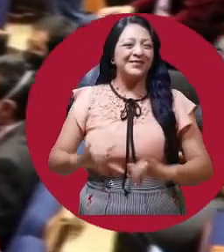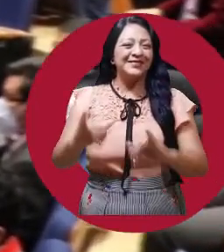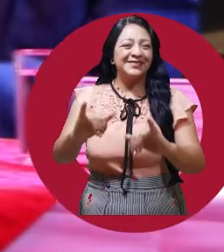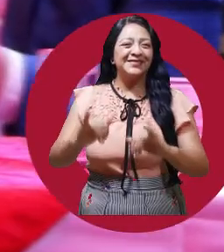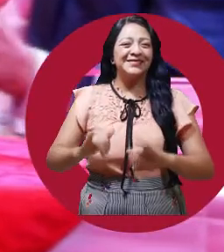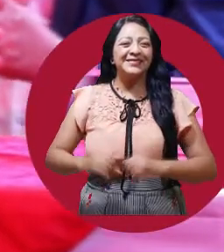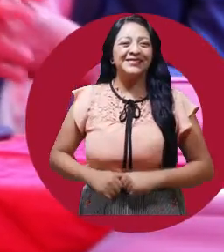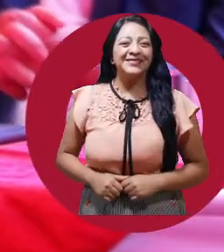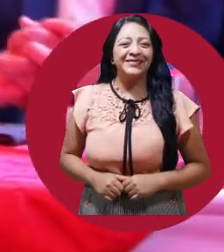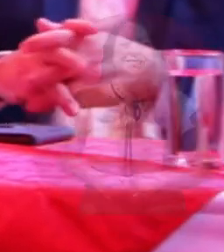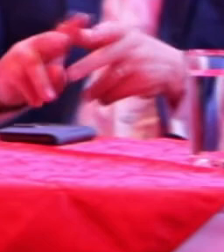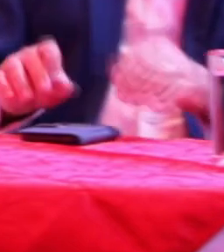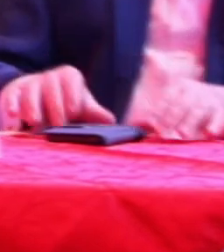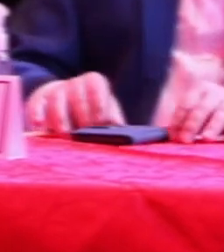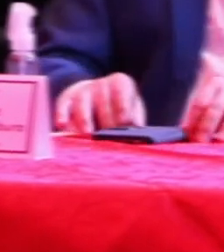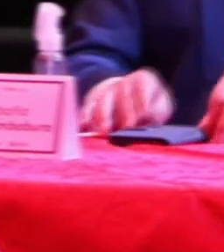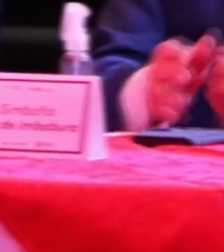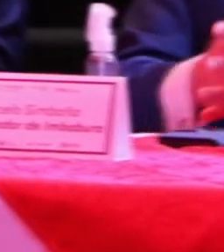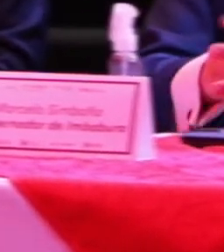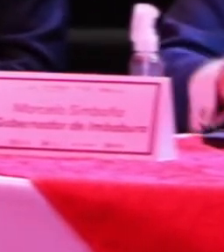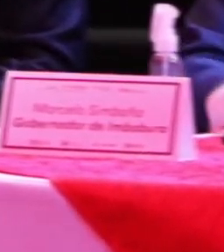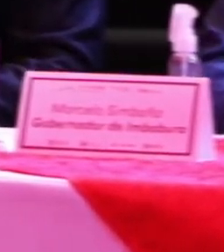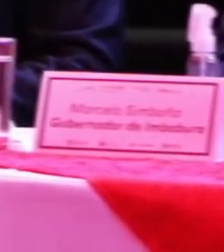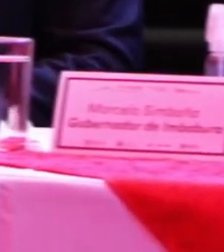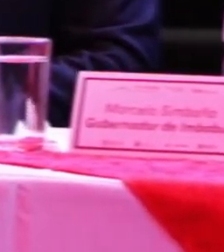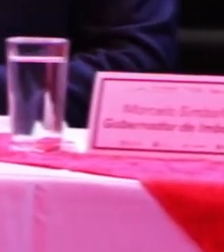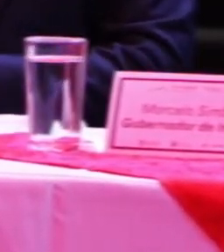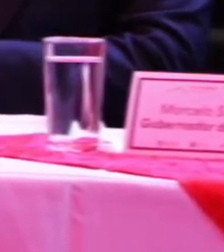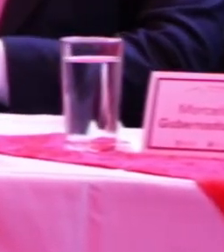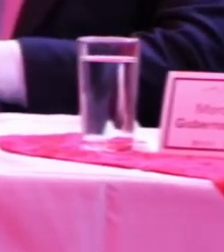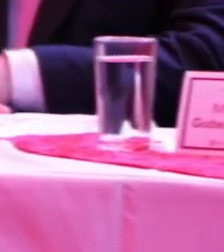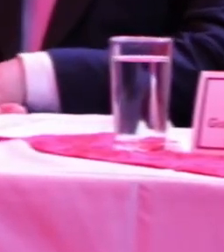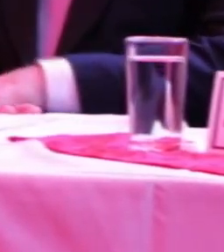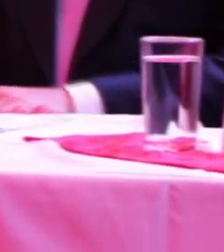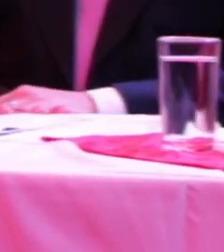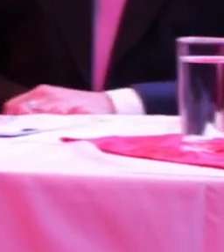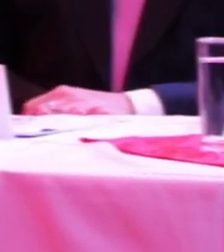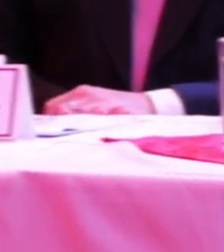cuidarse. Uyashkamanda yupaychanchik shinayata kaya punyapash